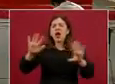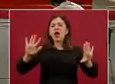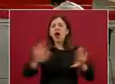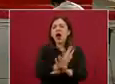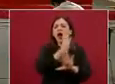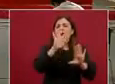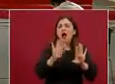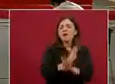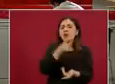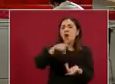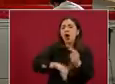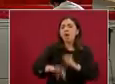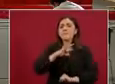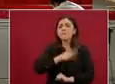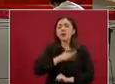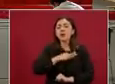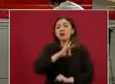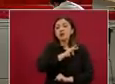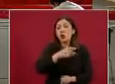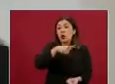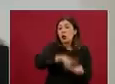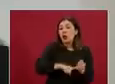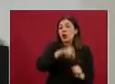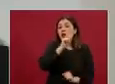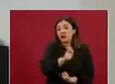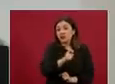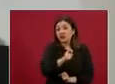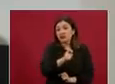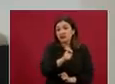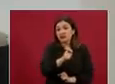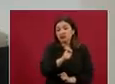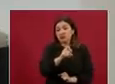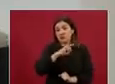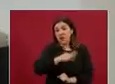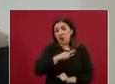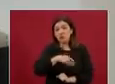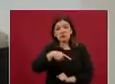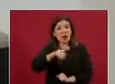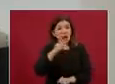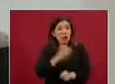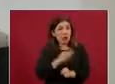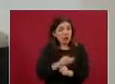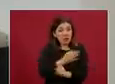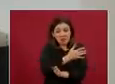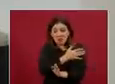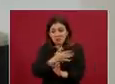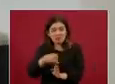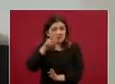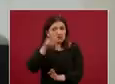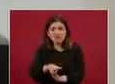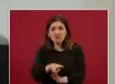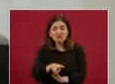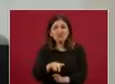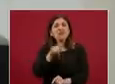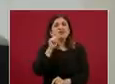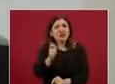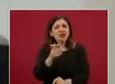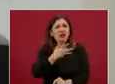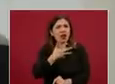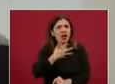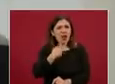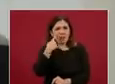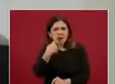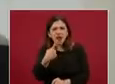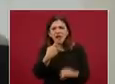momento pueden haber en relación al virus como tal, pero hasta el momento realmente lo que se ha manifestado